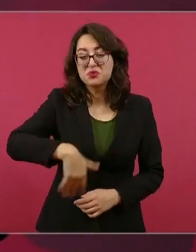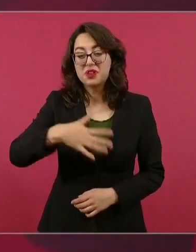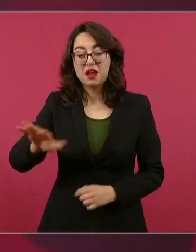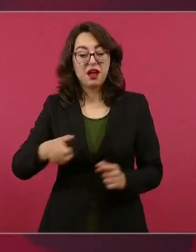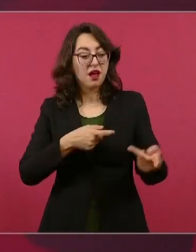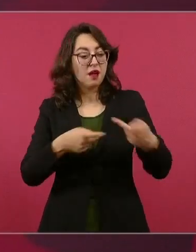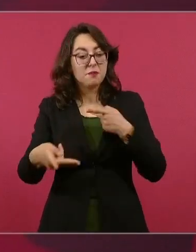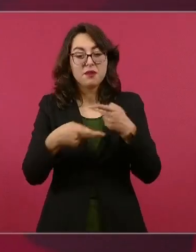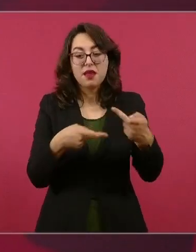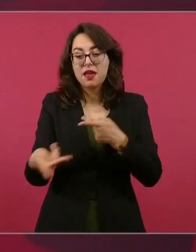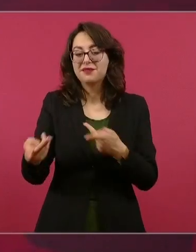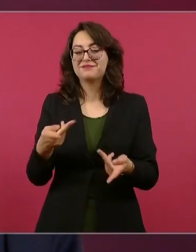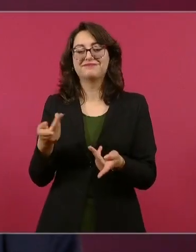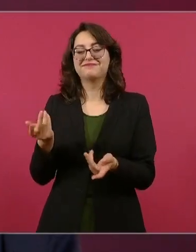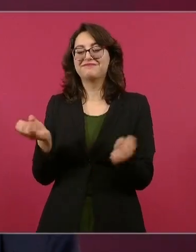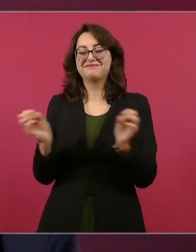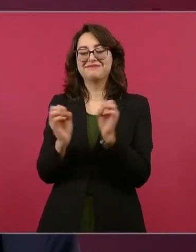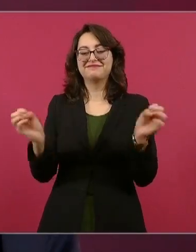plan.